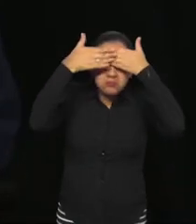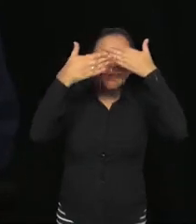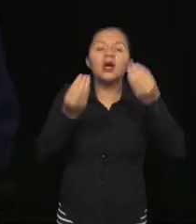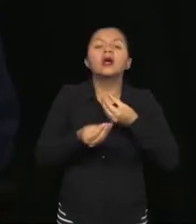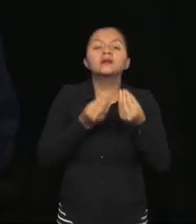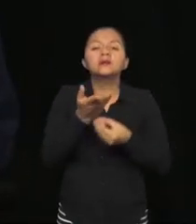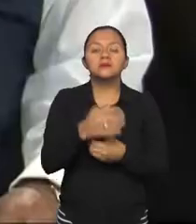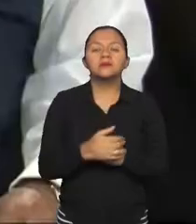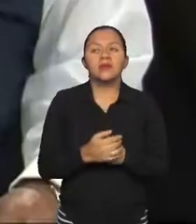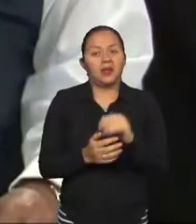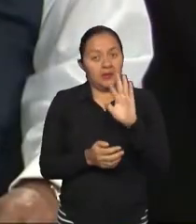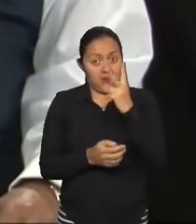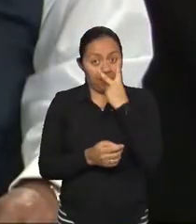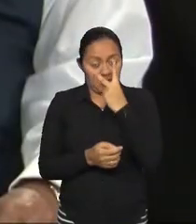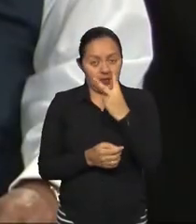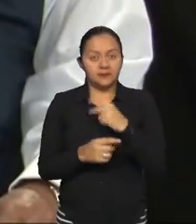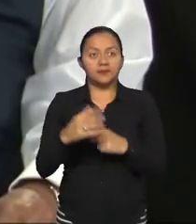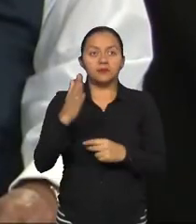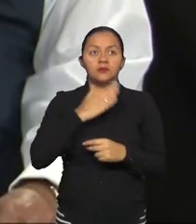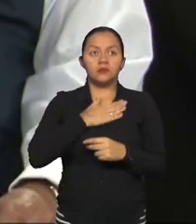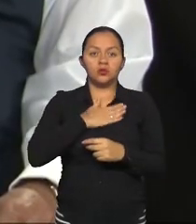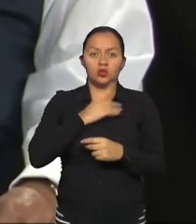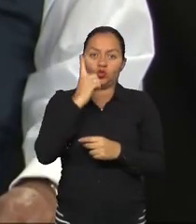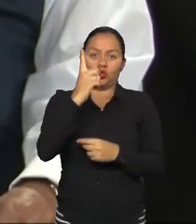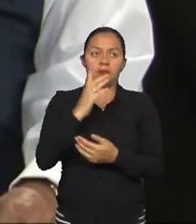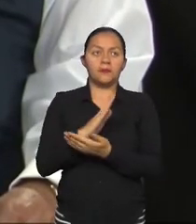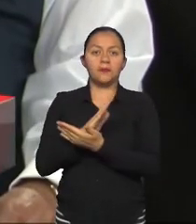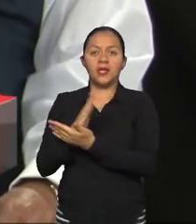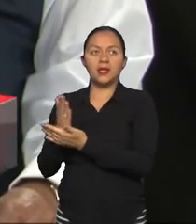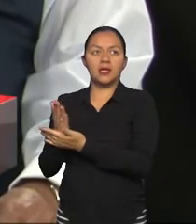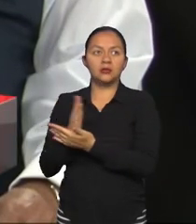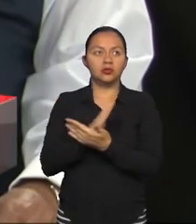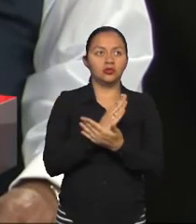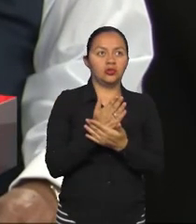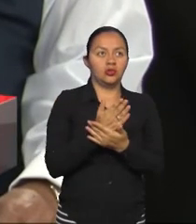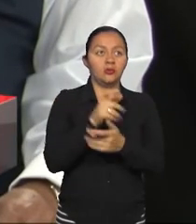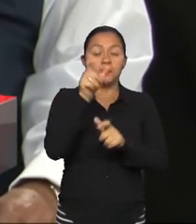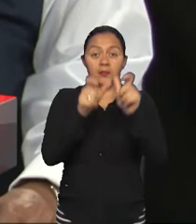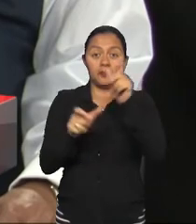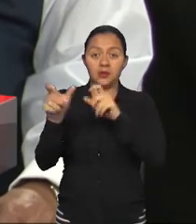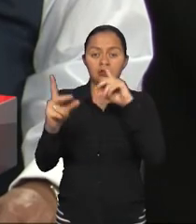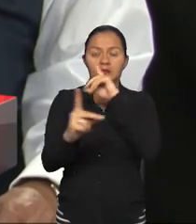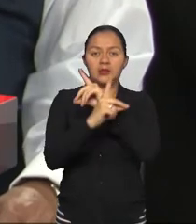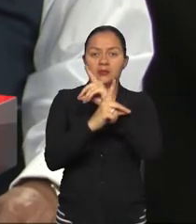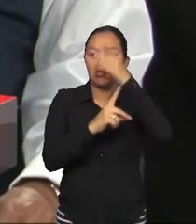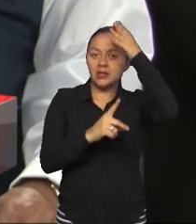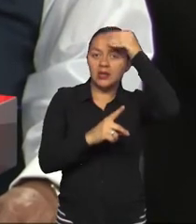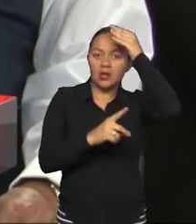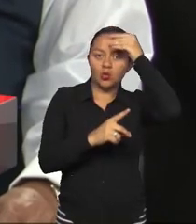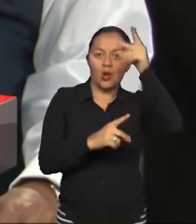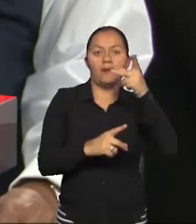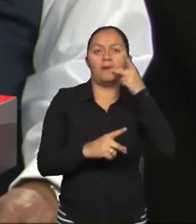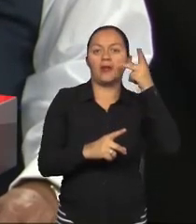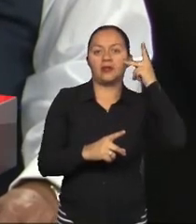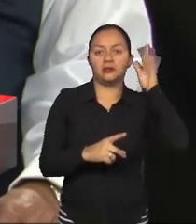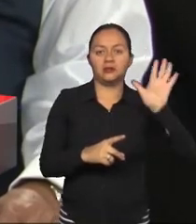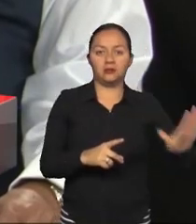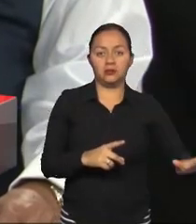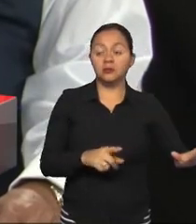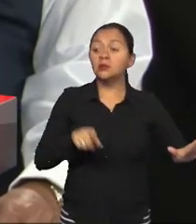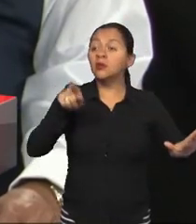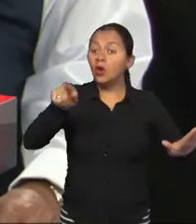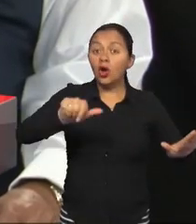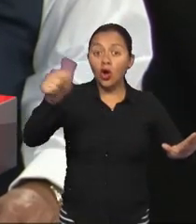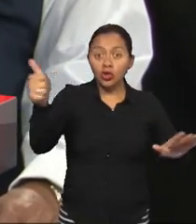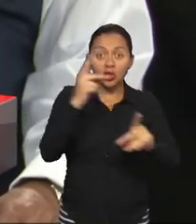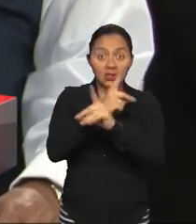discapacidad? En este caso solamente utilizamos una mediación para personas con discapacidad intelectual severa. Uh-huh. En todos los otros casos fueron los sujetos